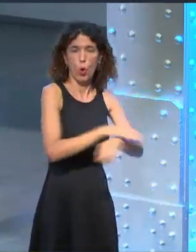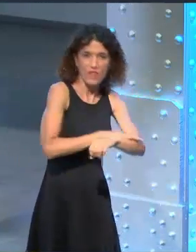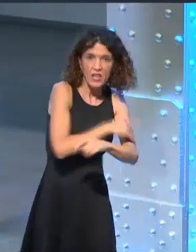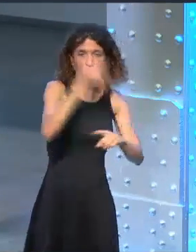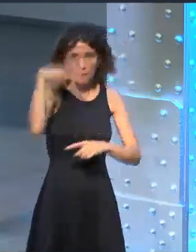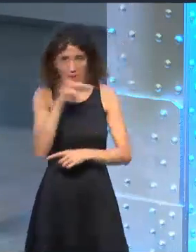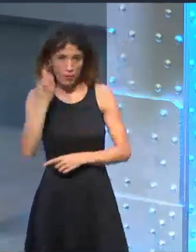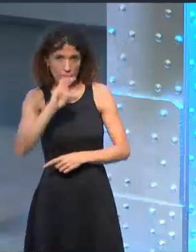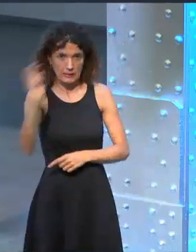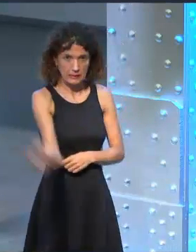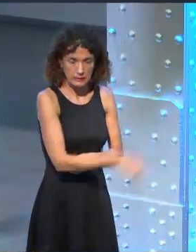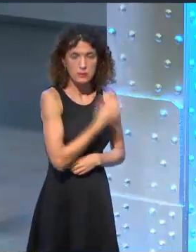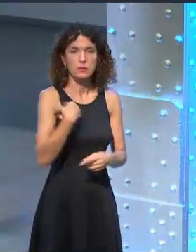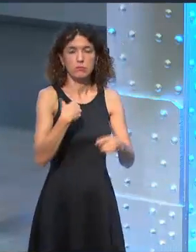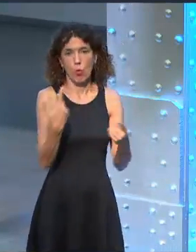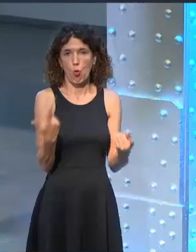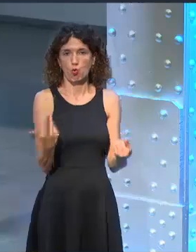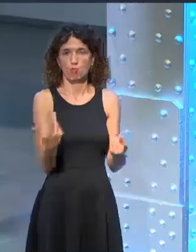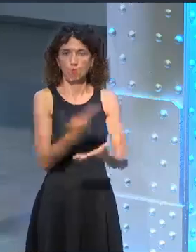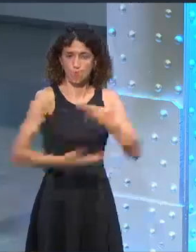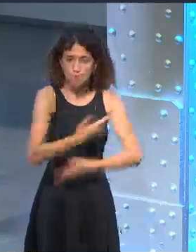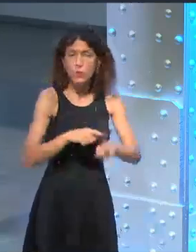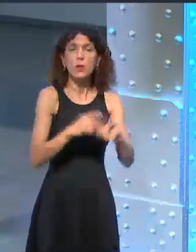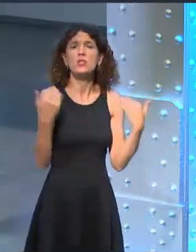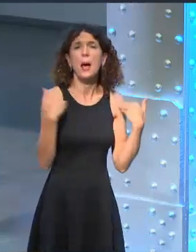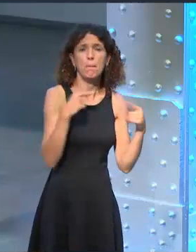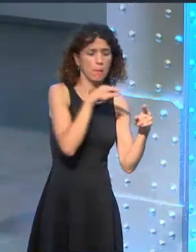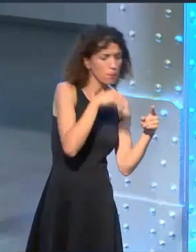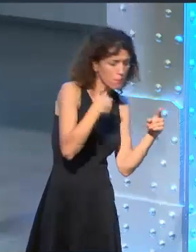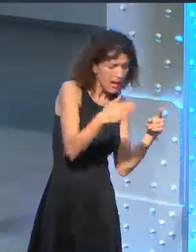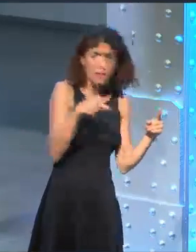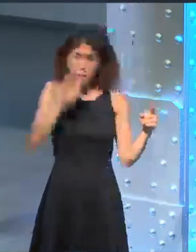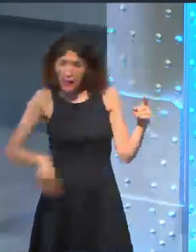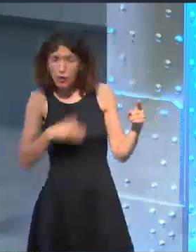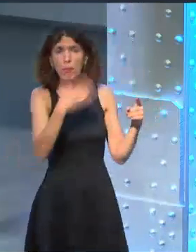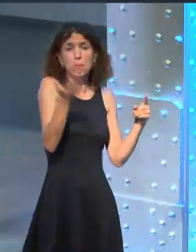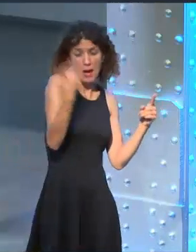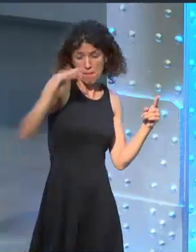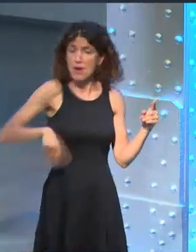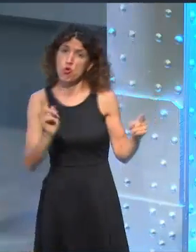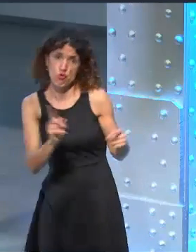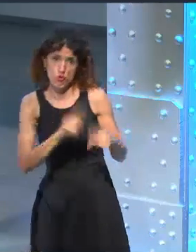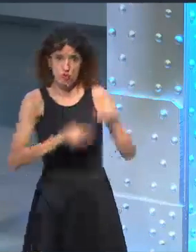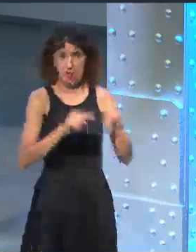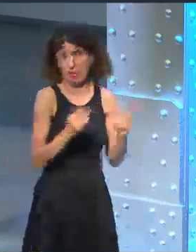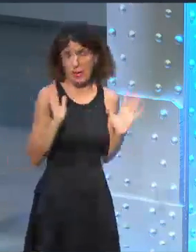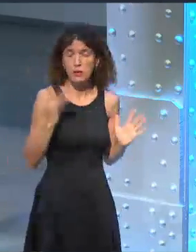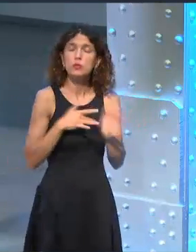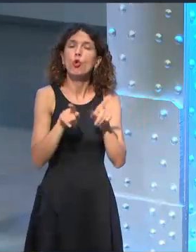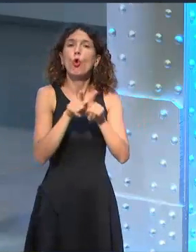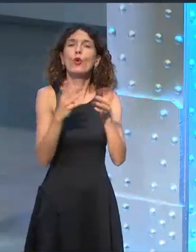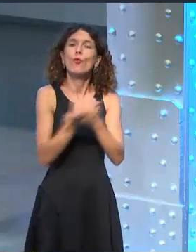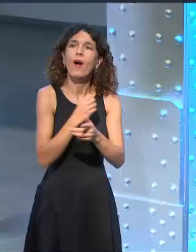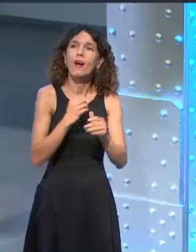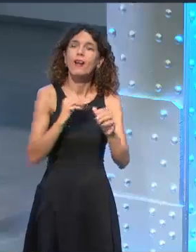cuestiones, porque nadie tiene más responsabilidad que otra, en el sentido de que todo esto es un continuo, porque sí que se